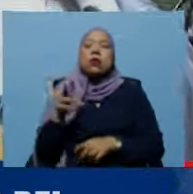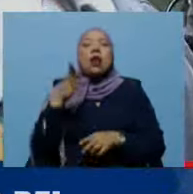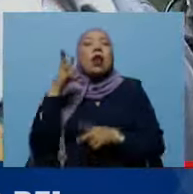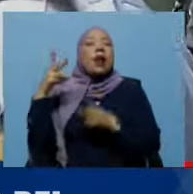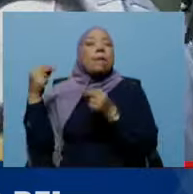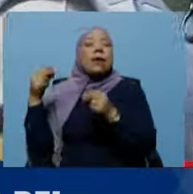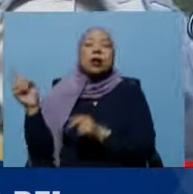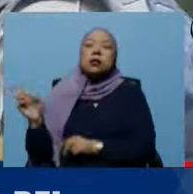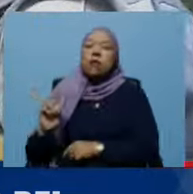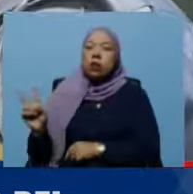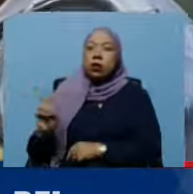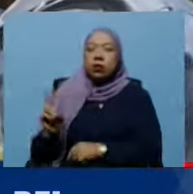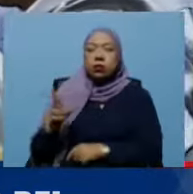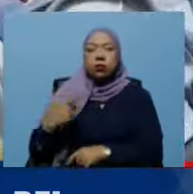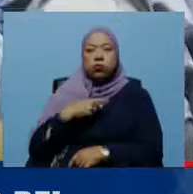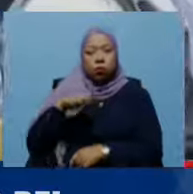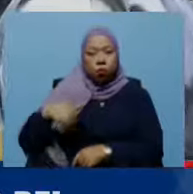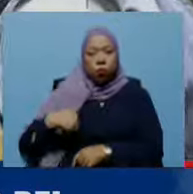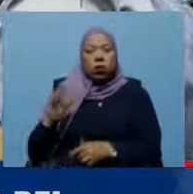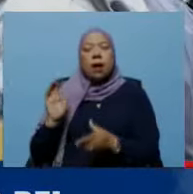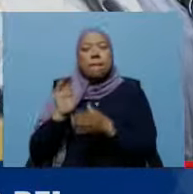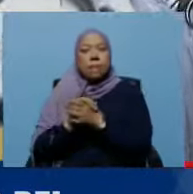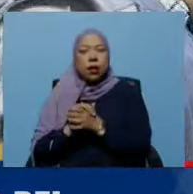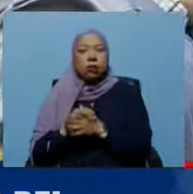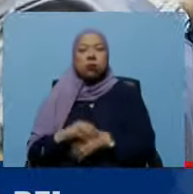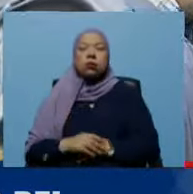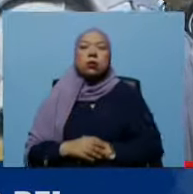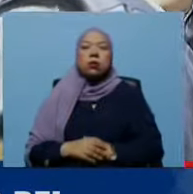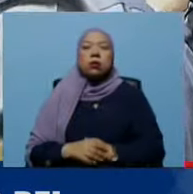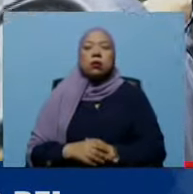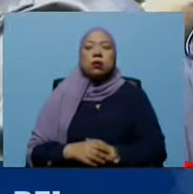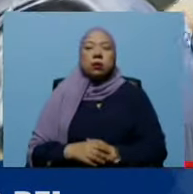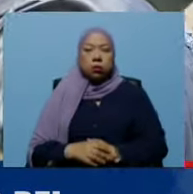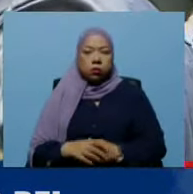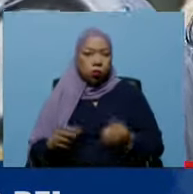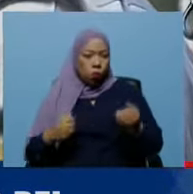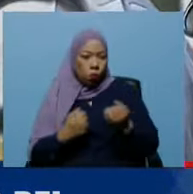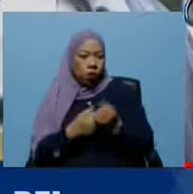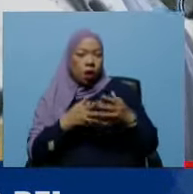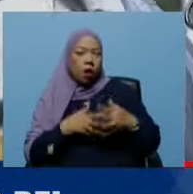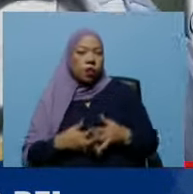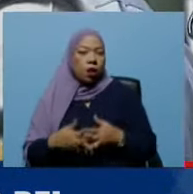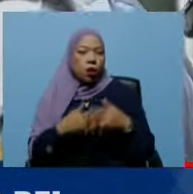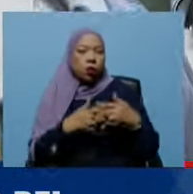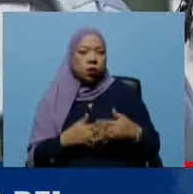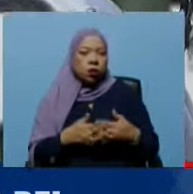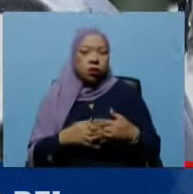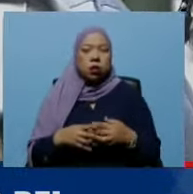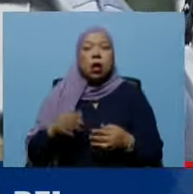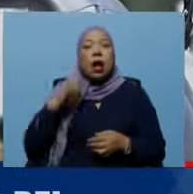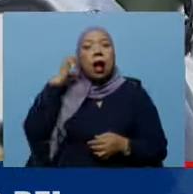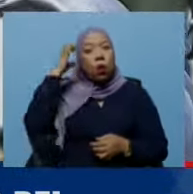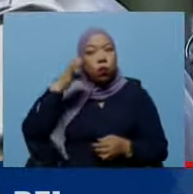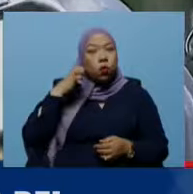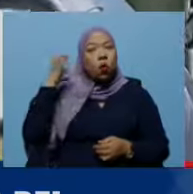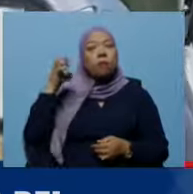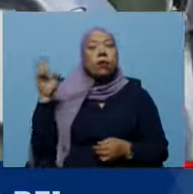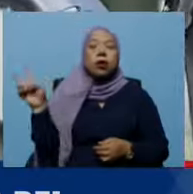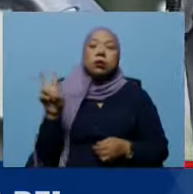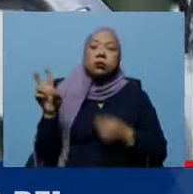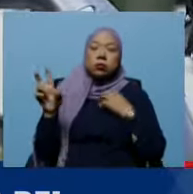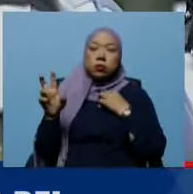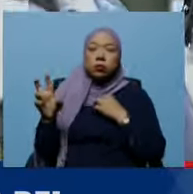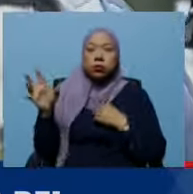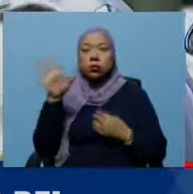esperanza de Venezuela está en nuestras manos, no está en las manos de los Estados Unidos, de Europa, de países